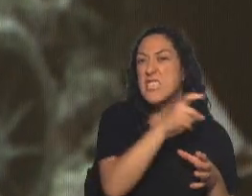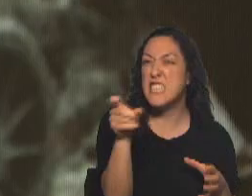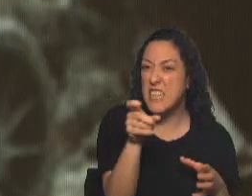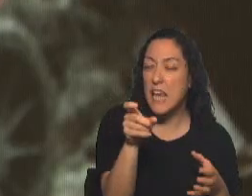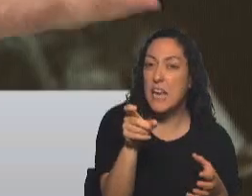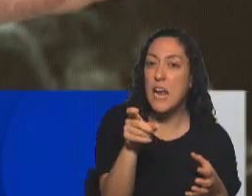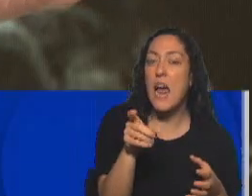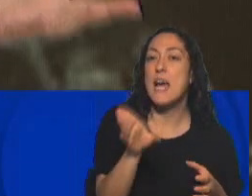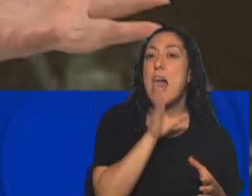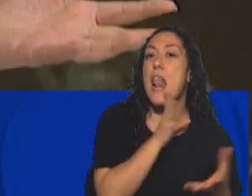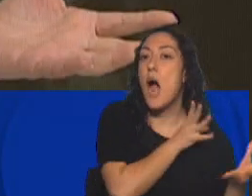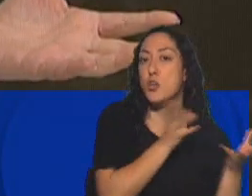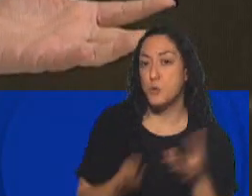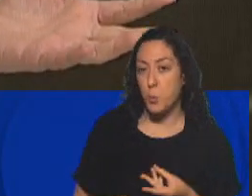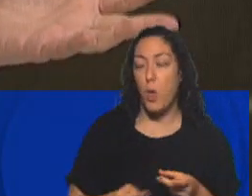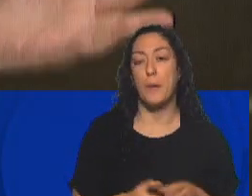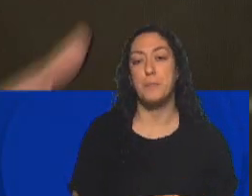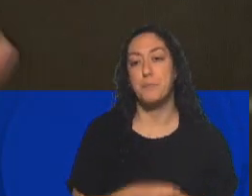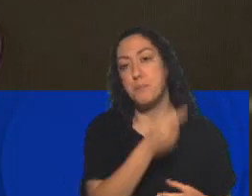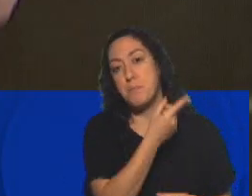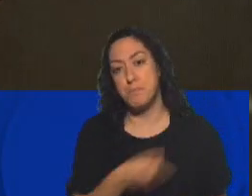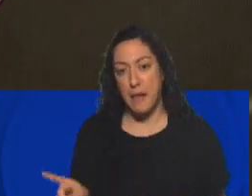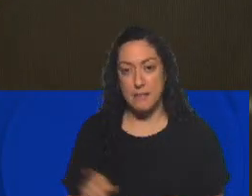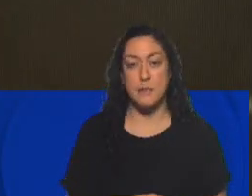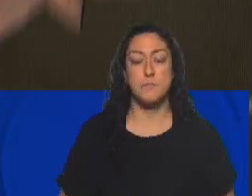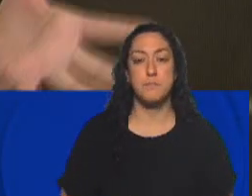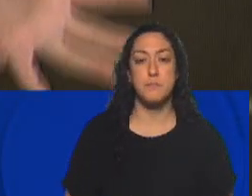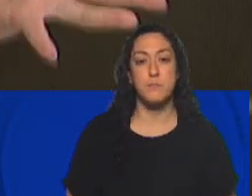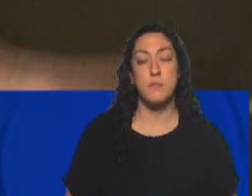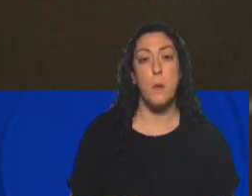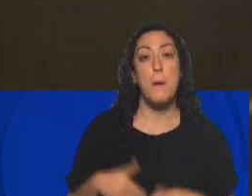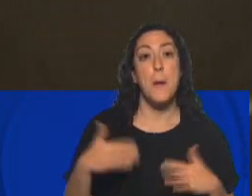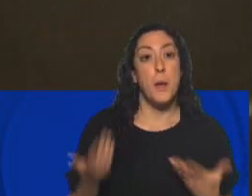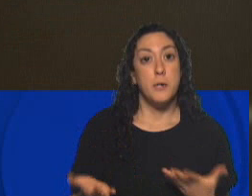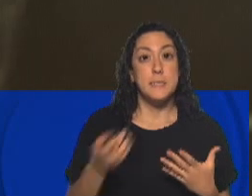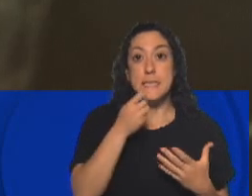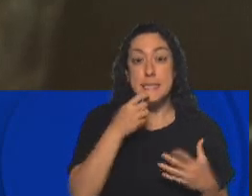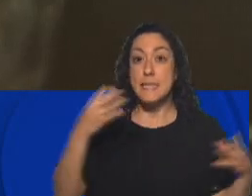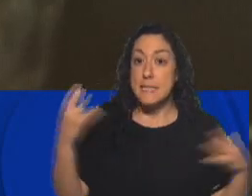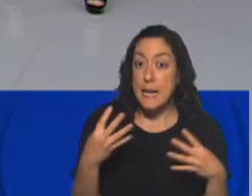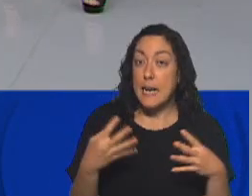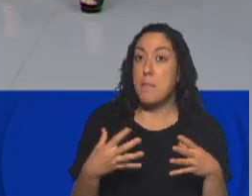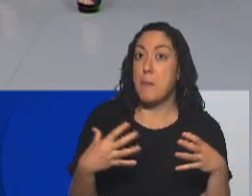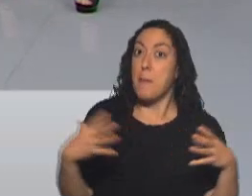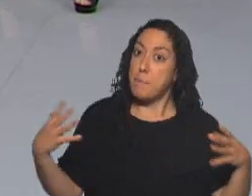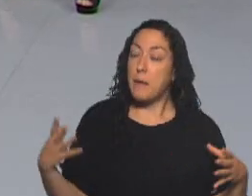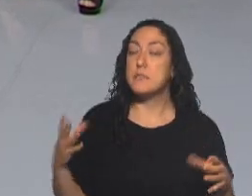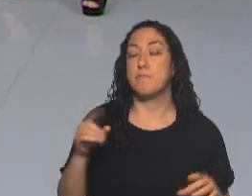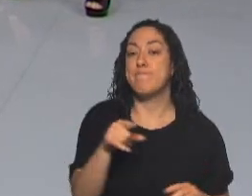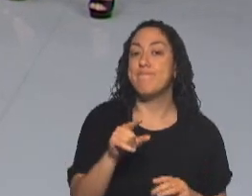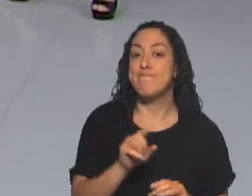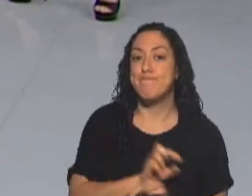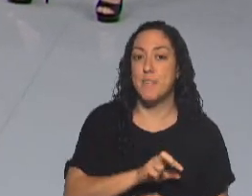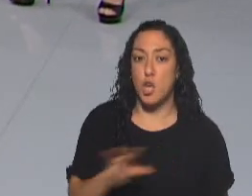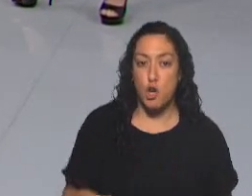uso. Esto lo que generó, por supuesto, fue el temor a si esta guerra se continúa expandiendo. Continuamos. En las últimas